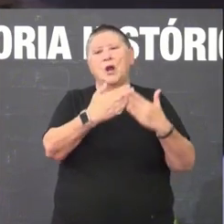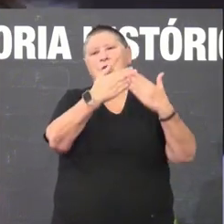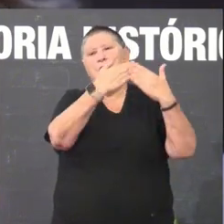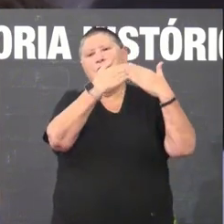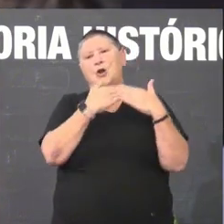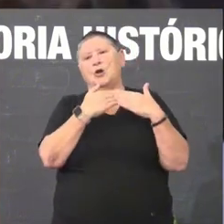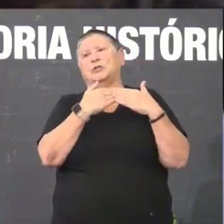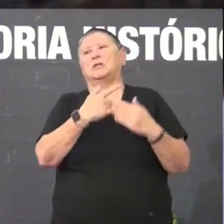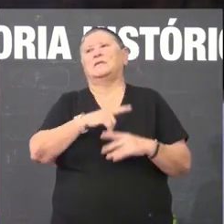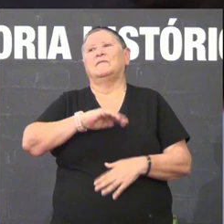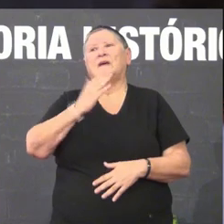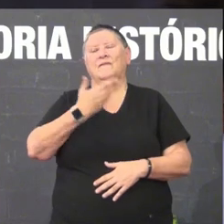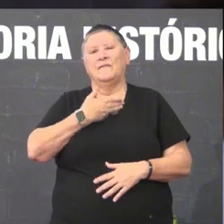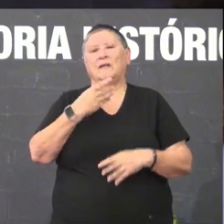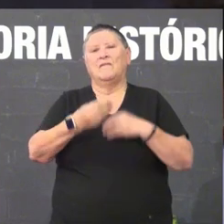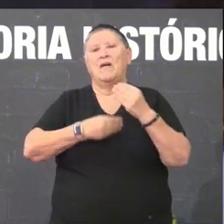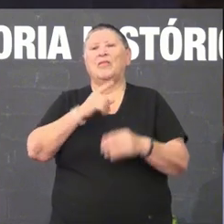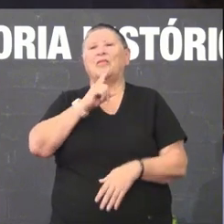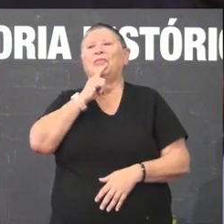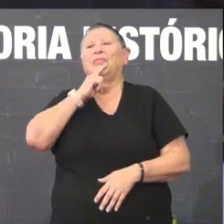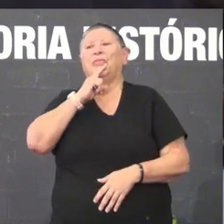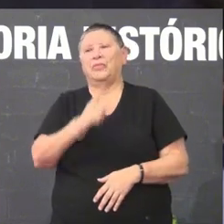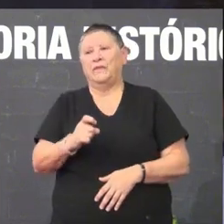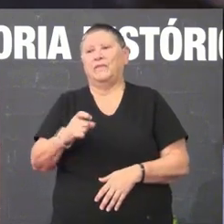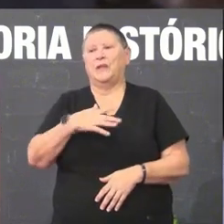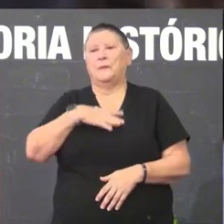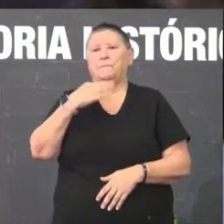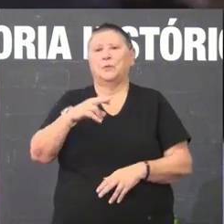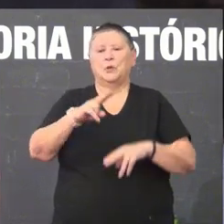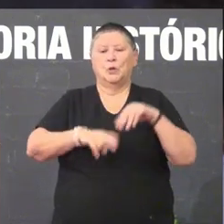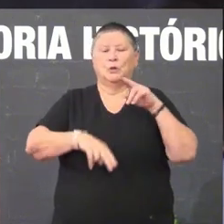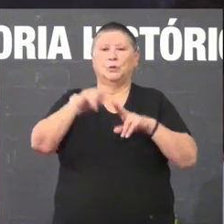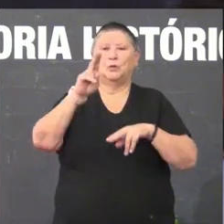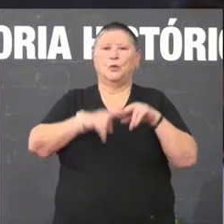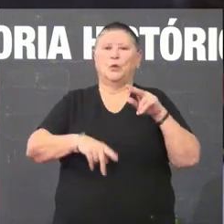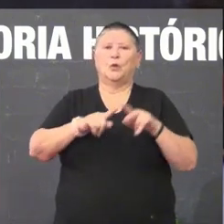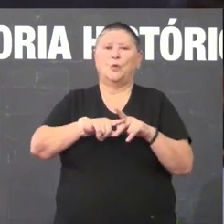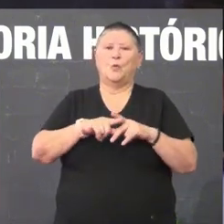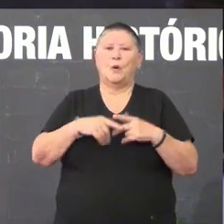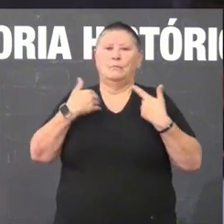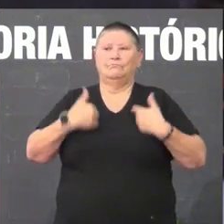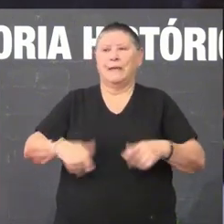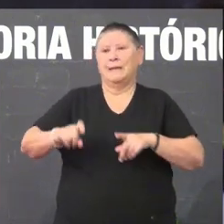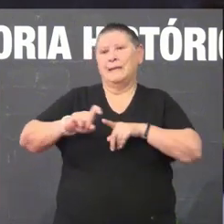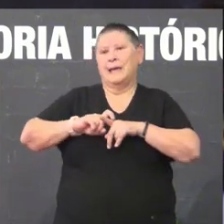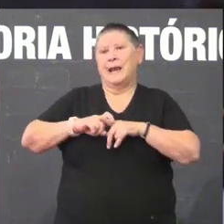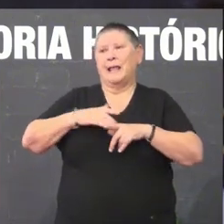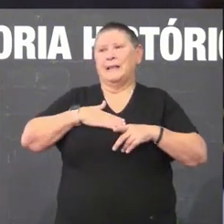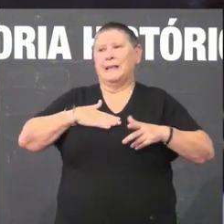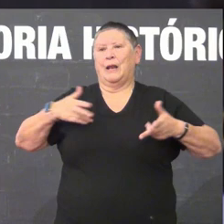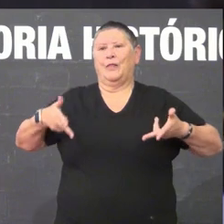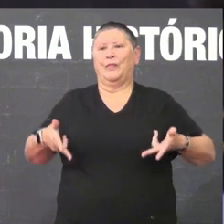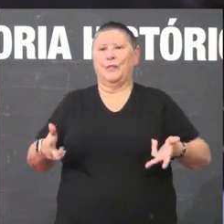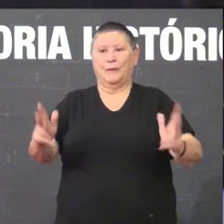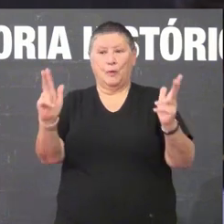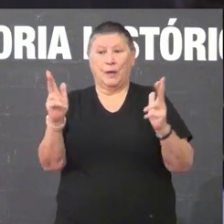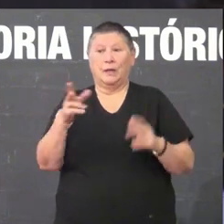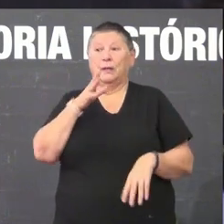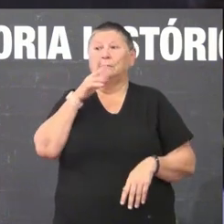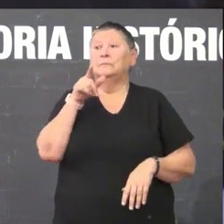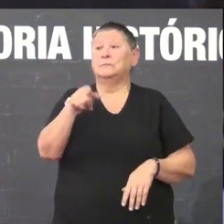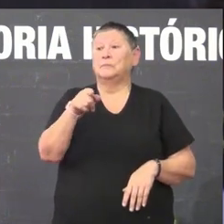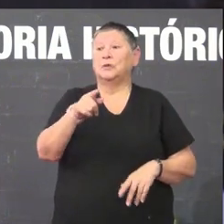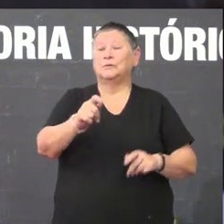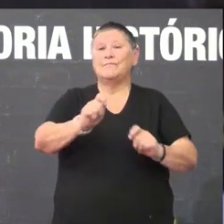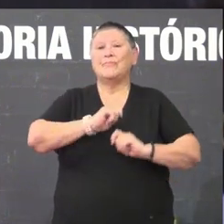hace muy difícil que casi imposibilita la construcción de una identidad democrática y por lo tanto pone muy difícil